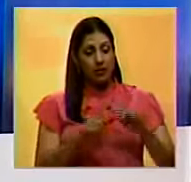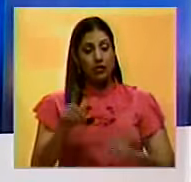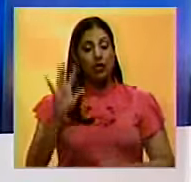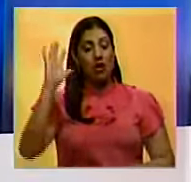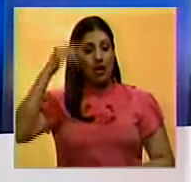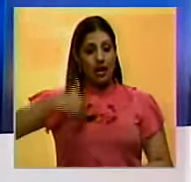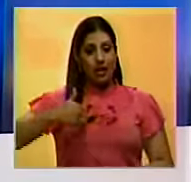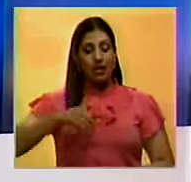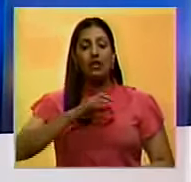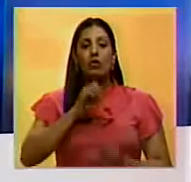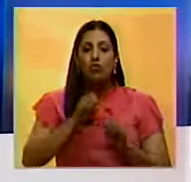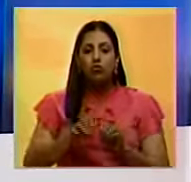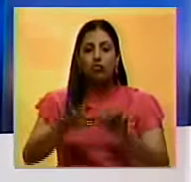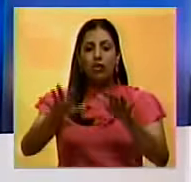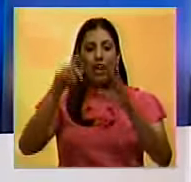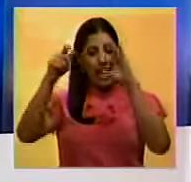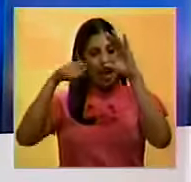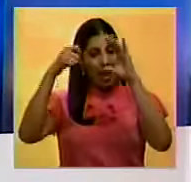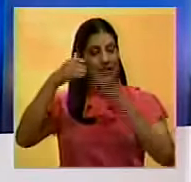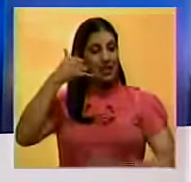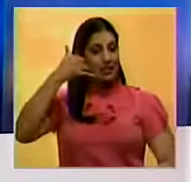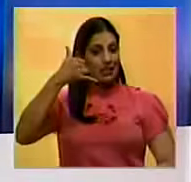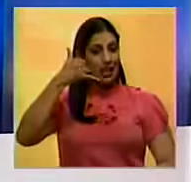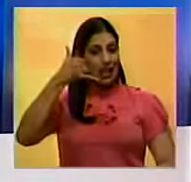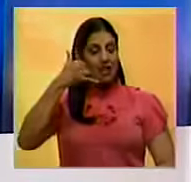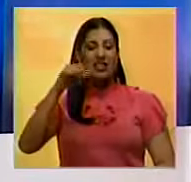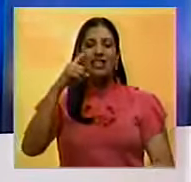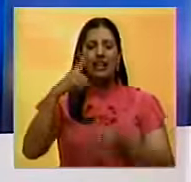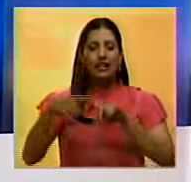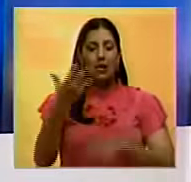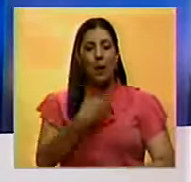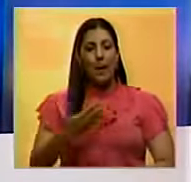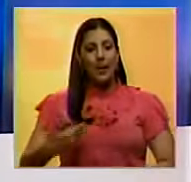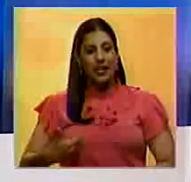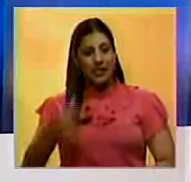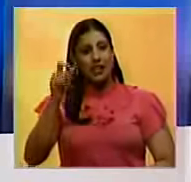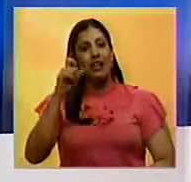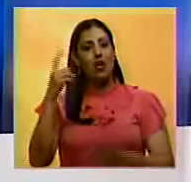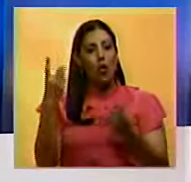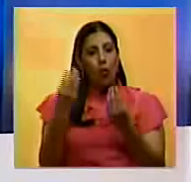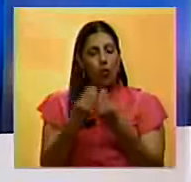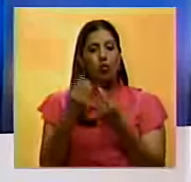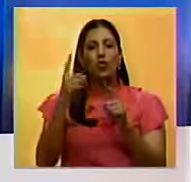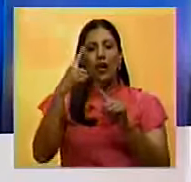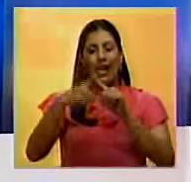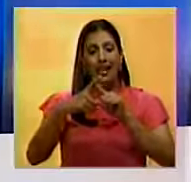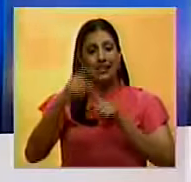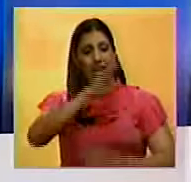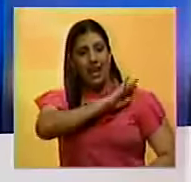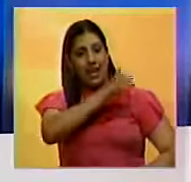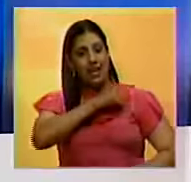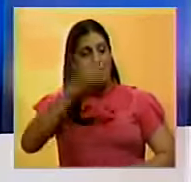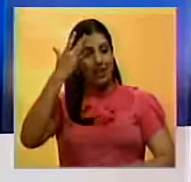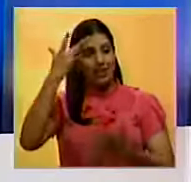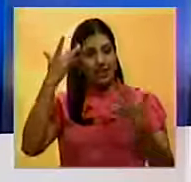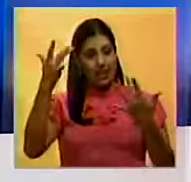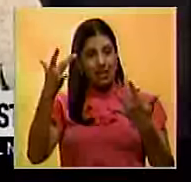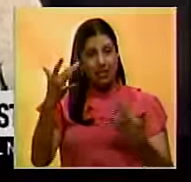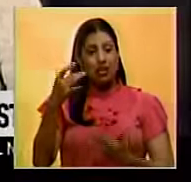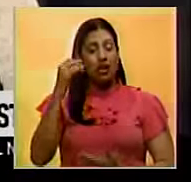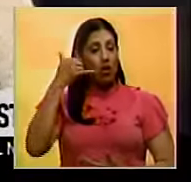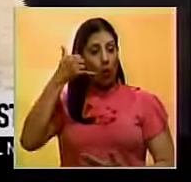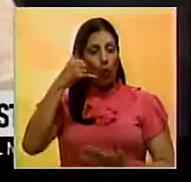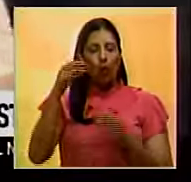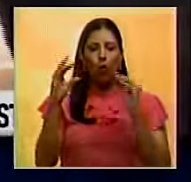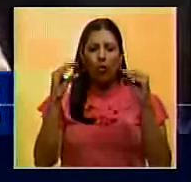en Argentina fue difundida una grabación telefónica de la expresidenta Cristina Fernández con su exjefe de inteligencia Óscar paril en el